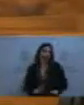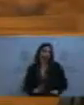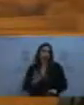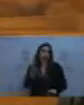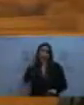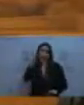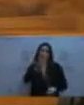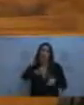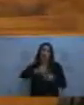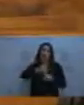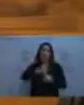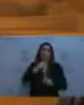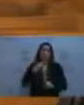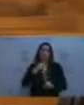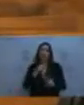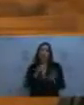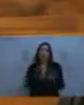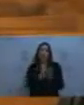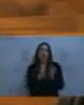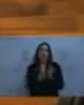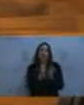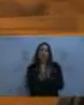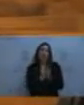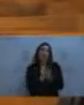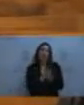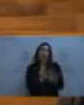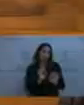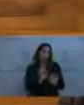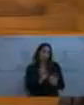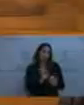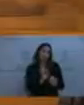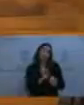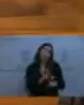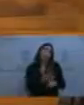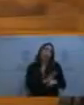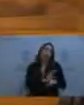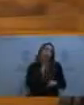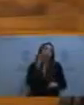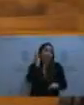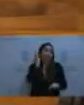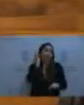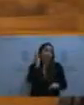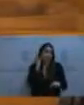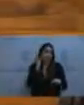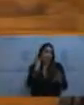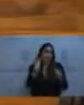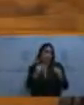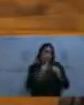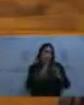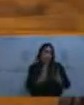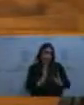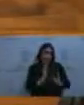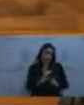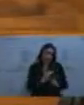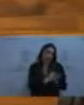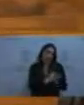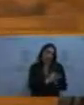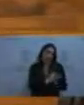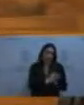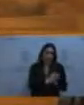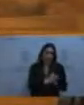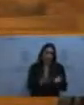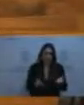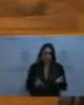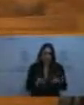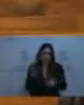plaza era el compañero de la señora consejera de Vivienda, ¿no? El número 9 del Langreo en la lista. Es decir, tenemos historial